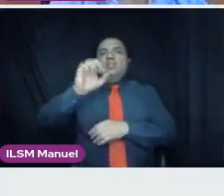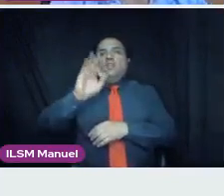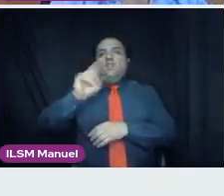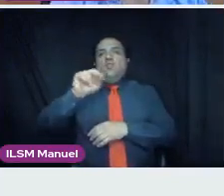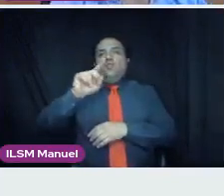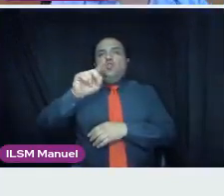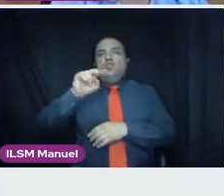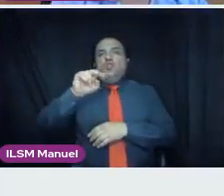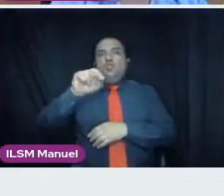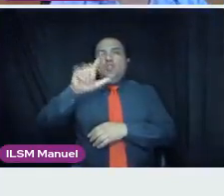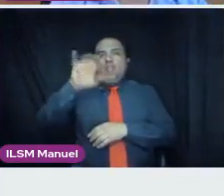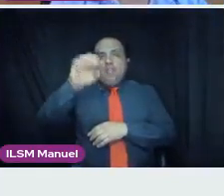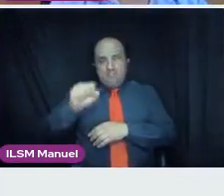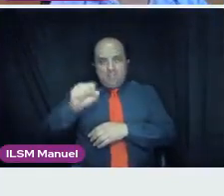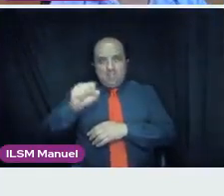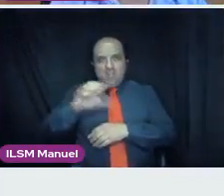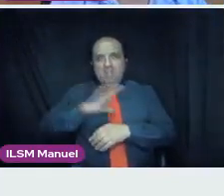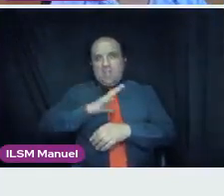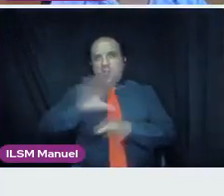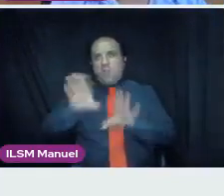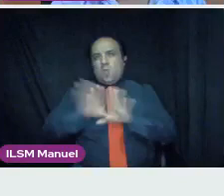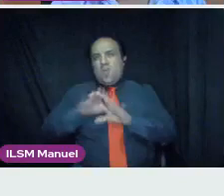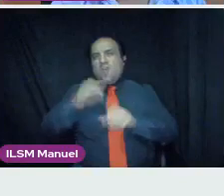Y eso genera una etiqueta y un